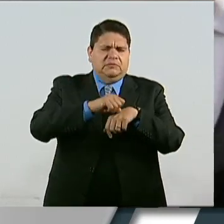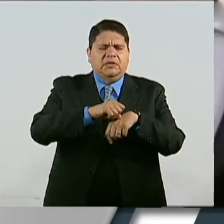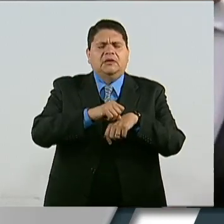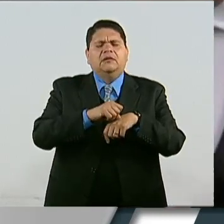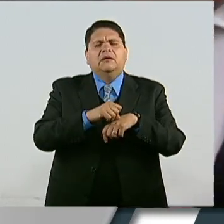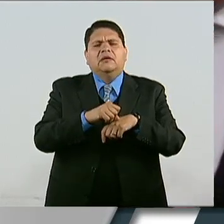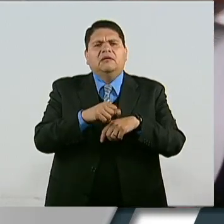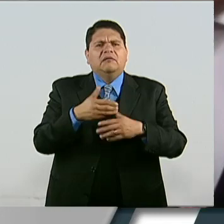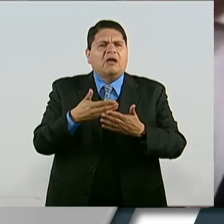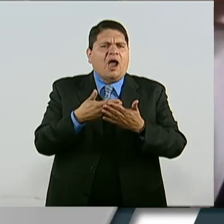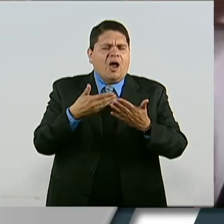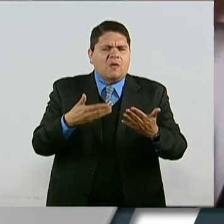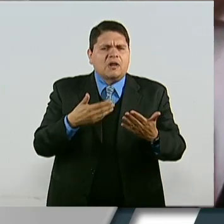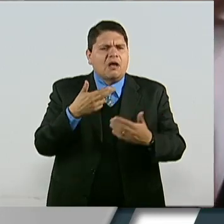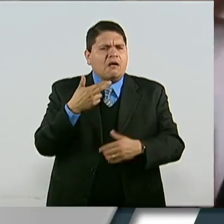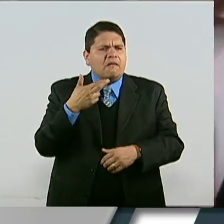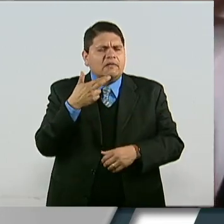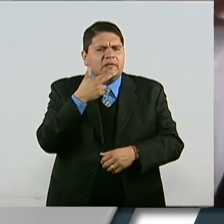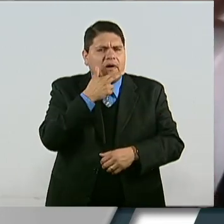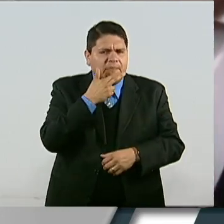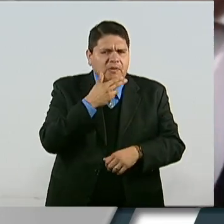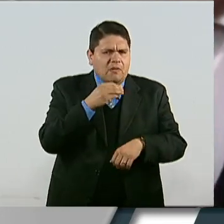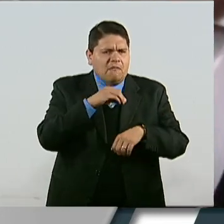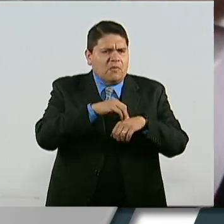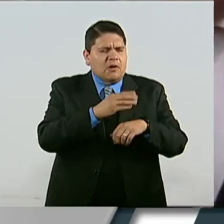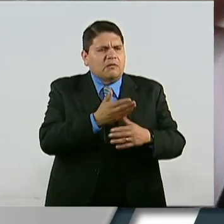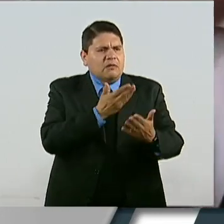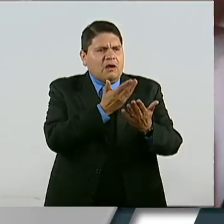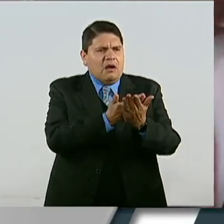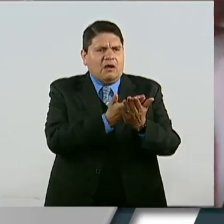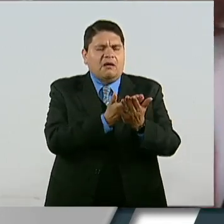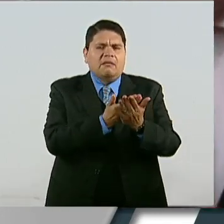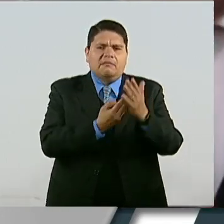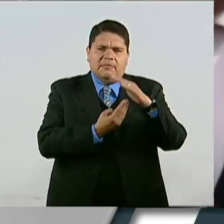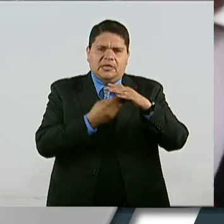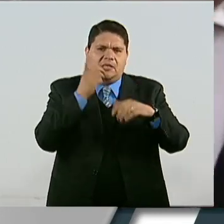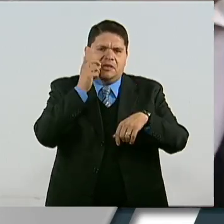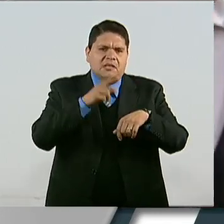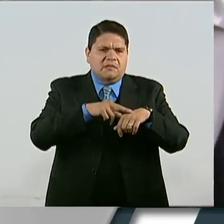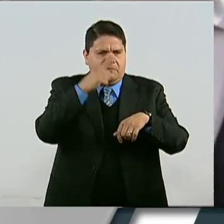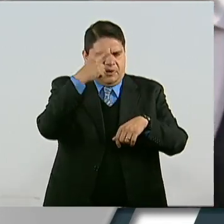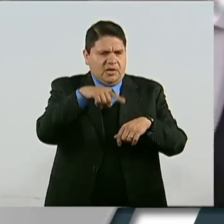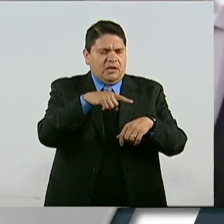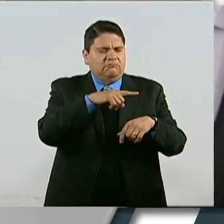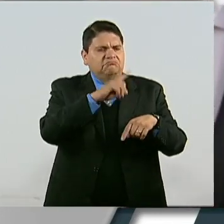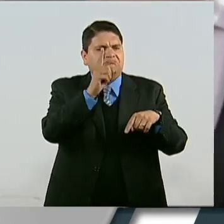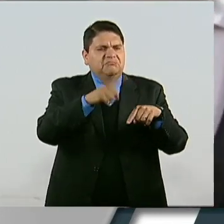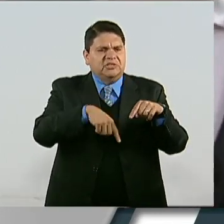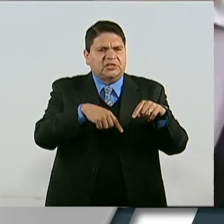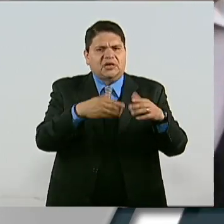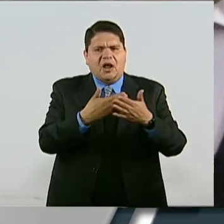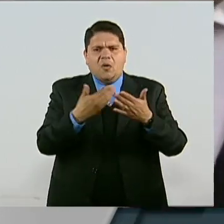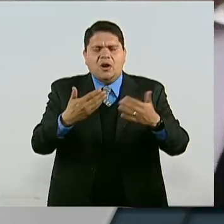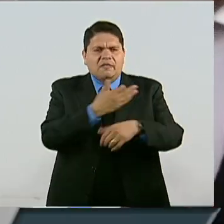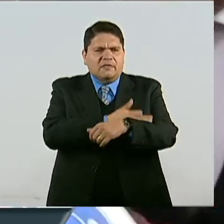no procedía a pedirle a la mesa directiva que aprobara sesionar hoy por la tarde.